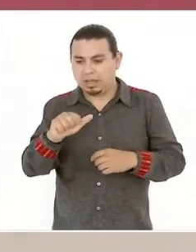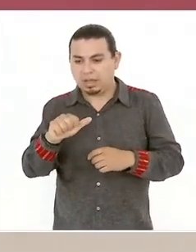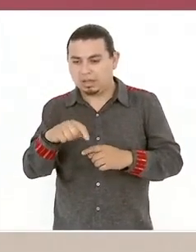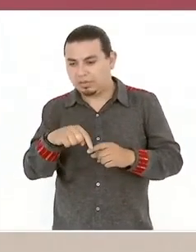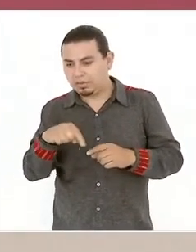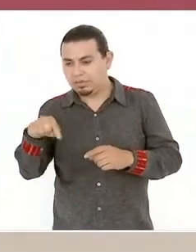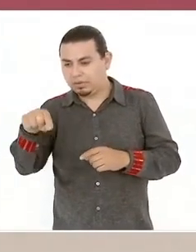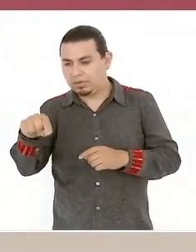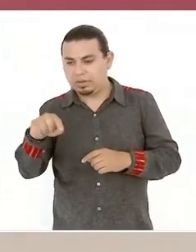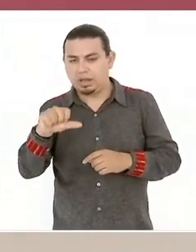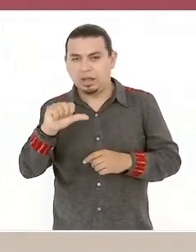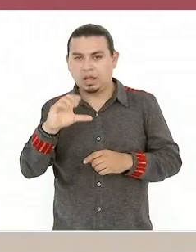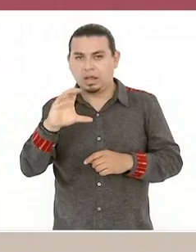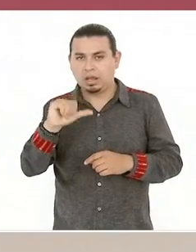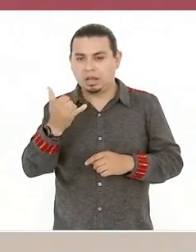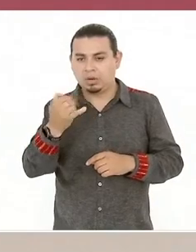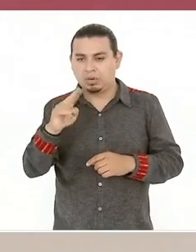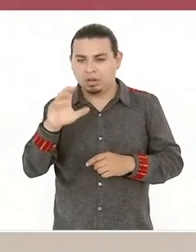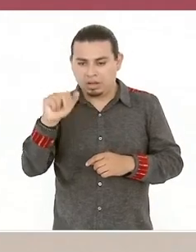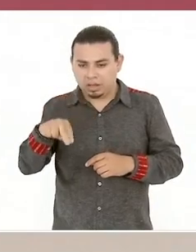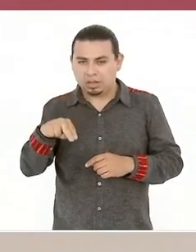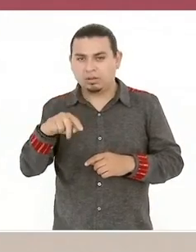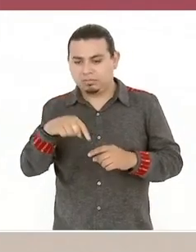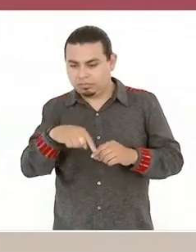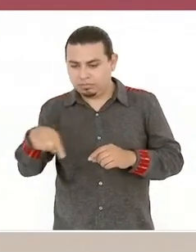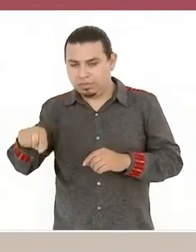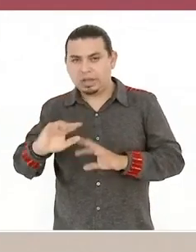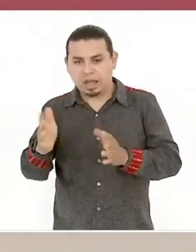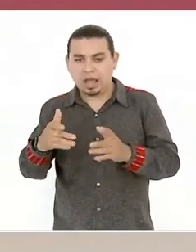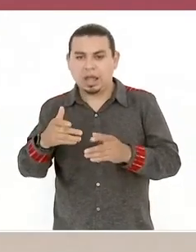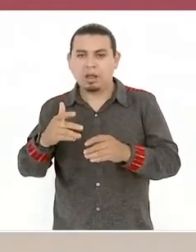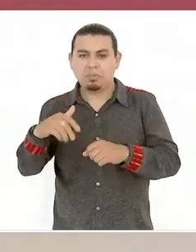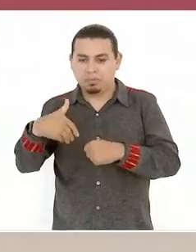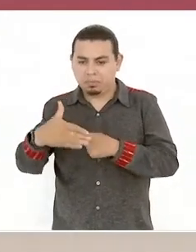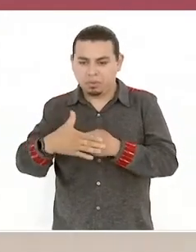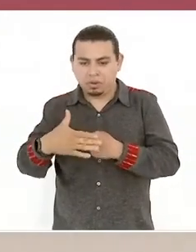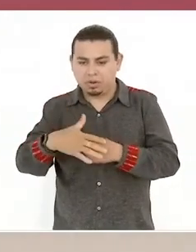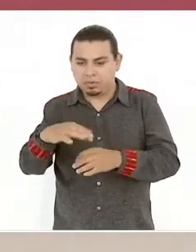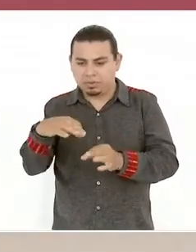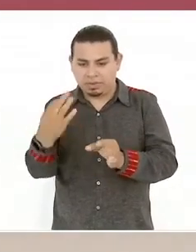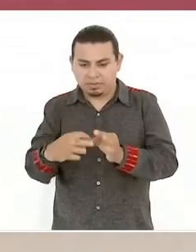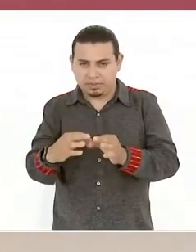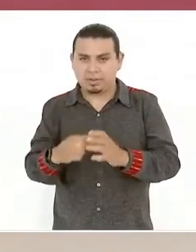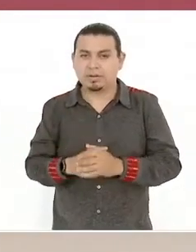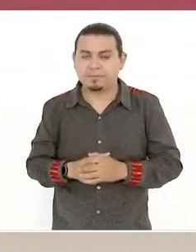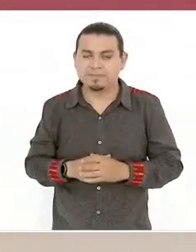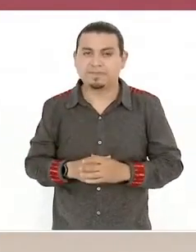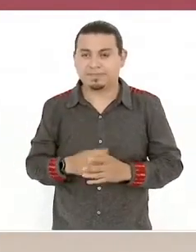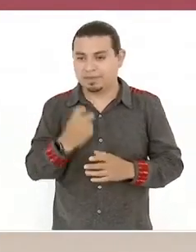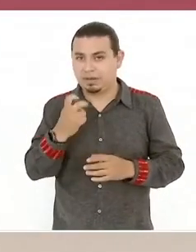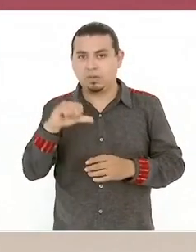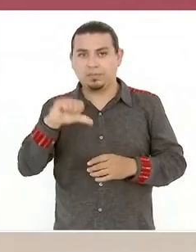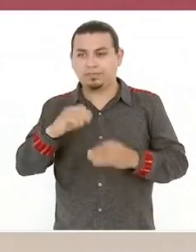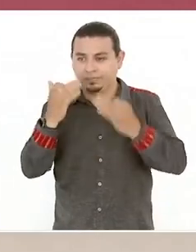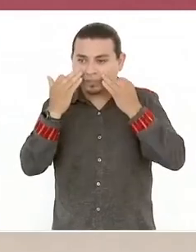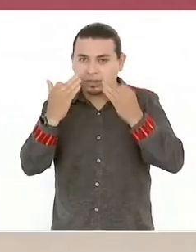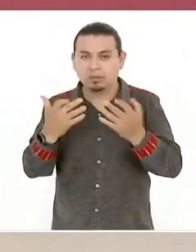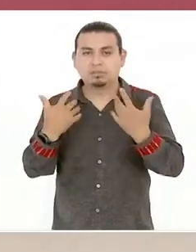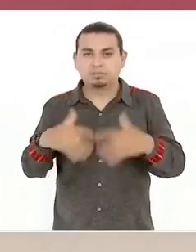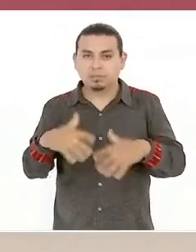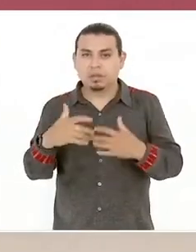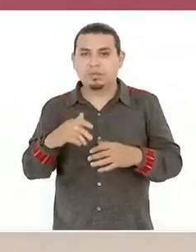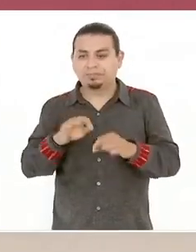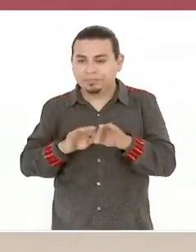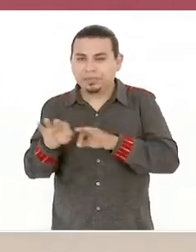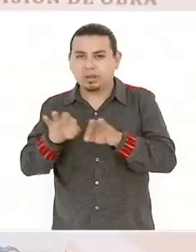a Acayucan, Acayucan La Ventosa, señor presidente. Hoy está haciéndose la obra que